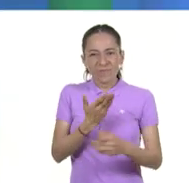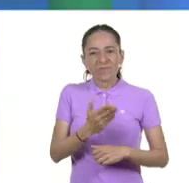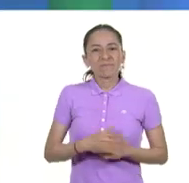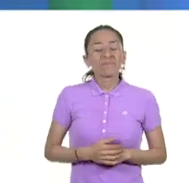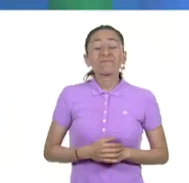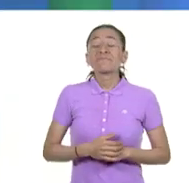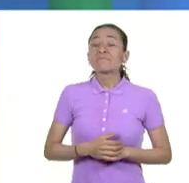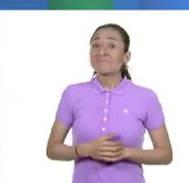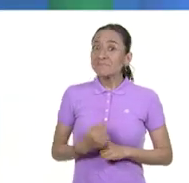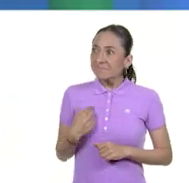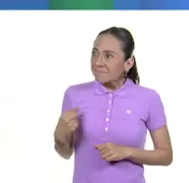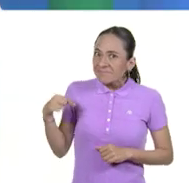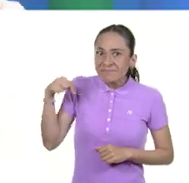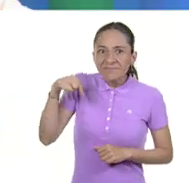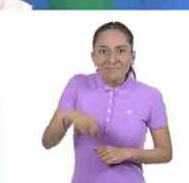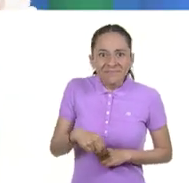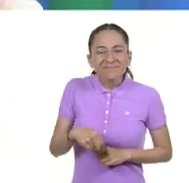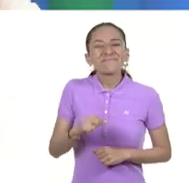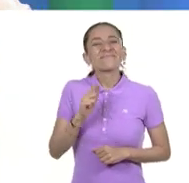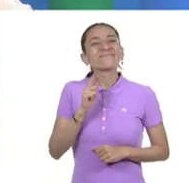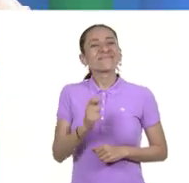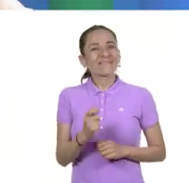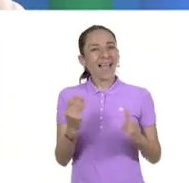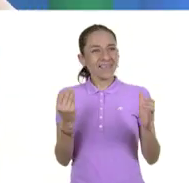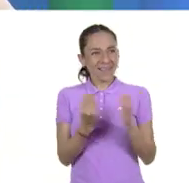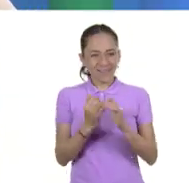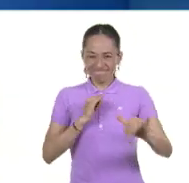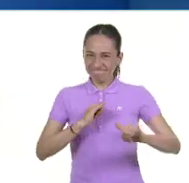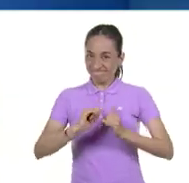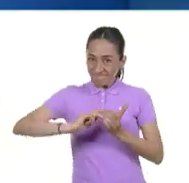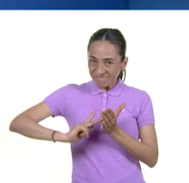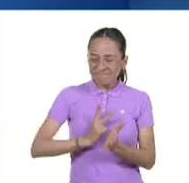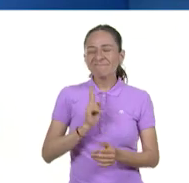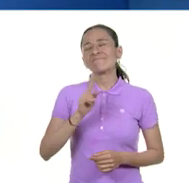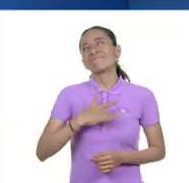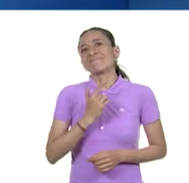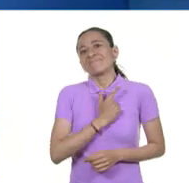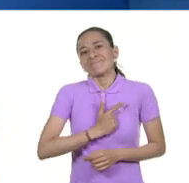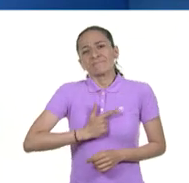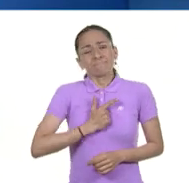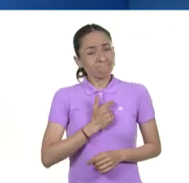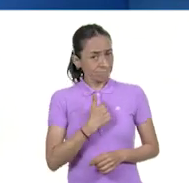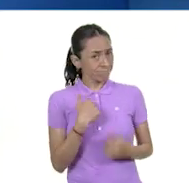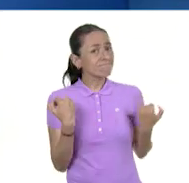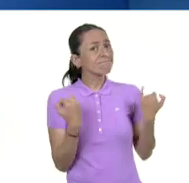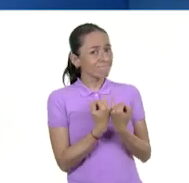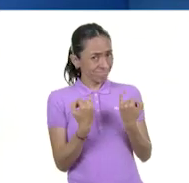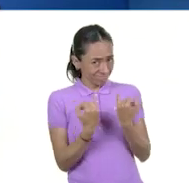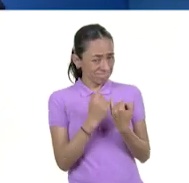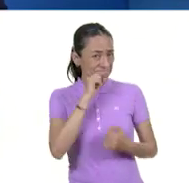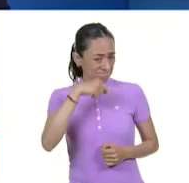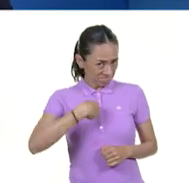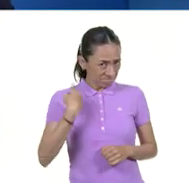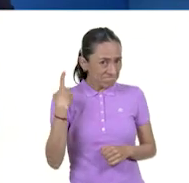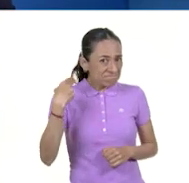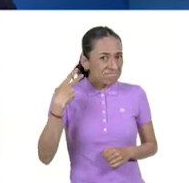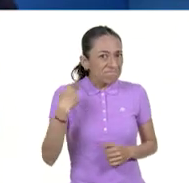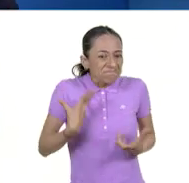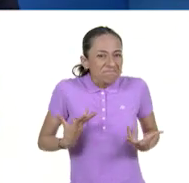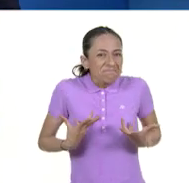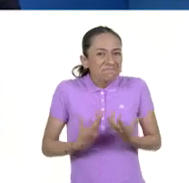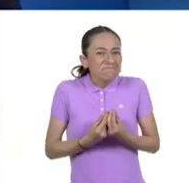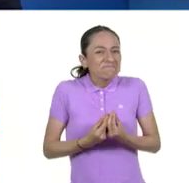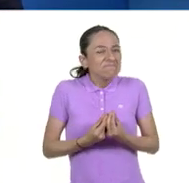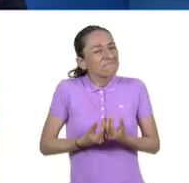Qué gusto me da estar aquí en una nueva clase de geografía. Para mí también es un placer poder compartir esta clase de geografía